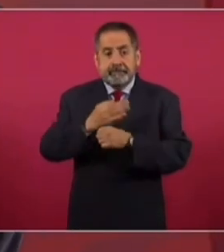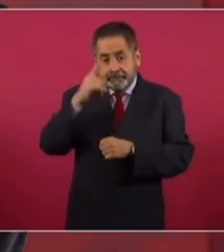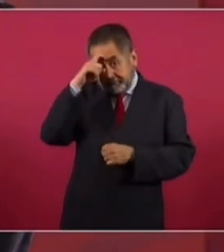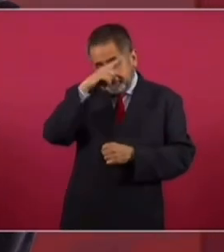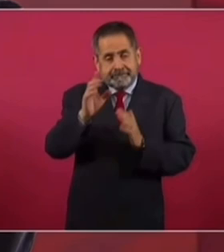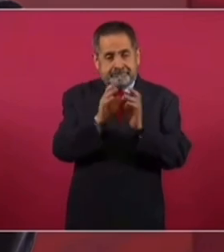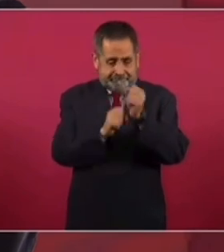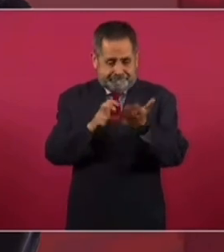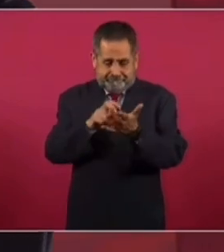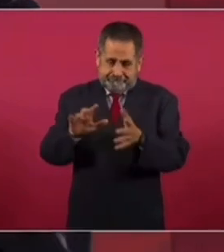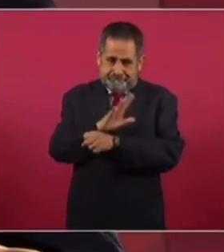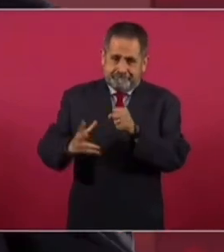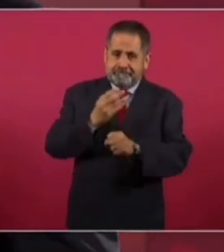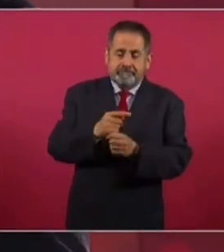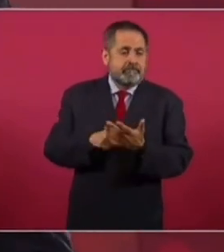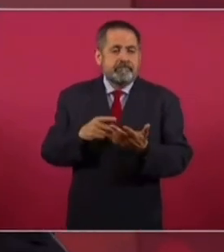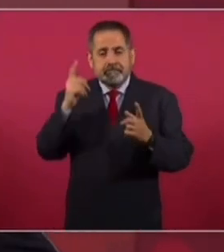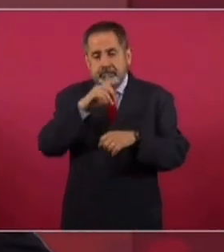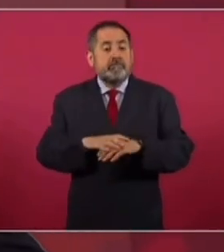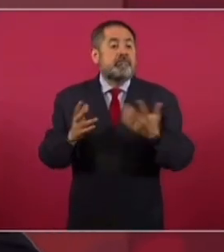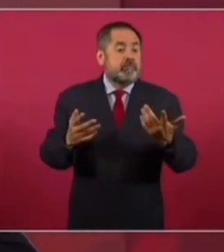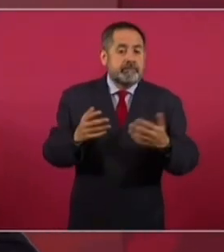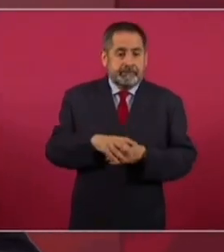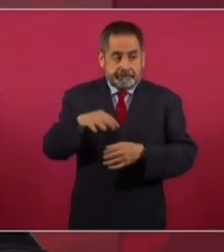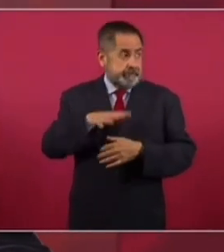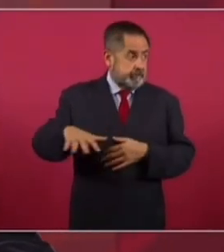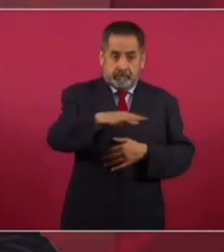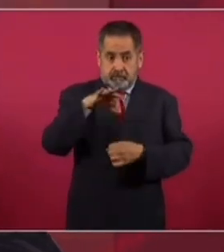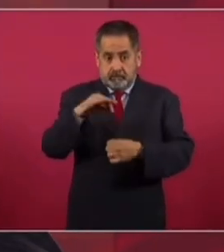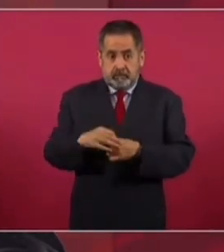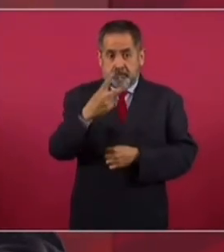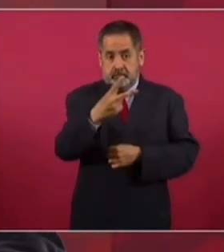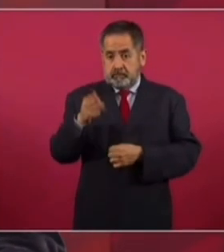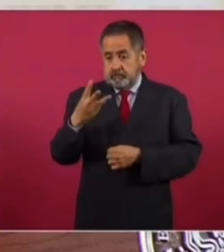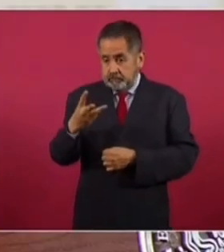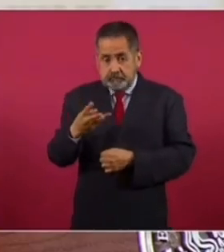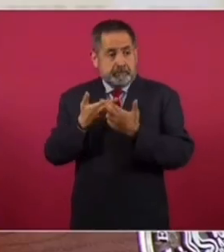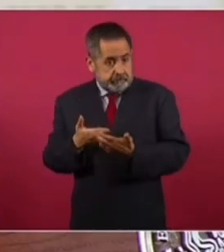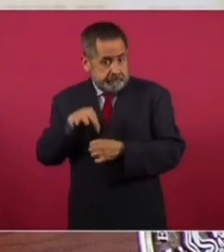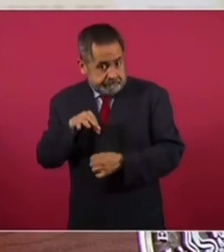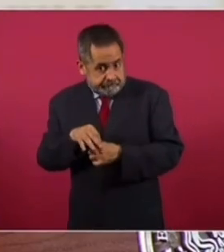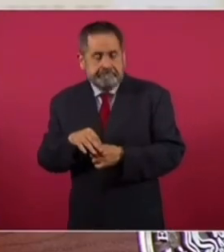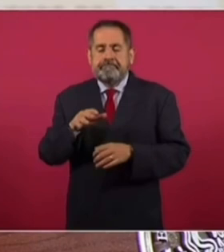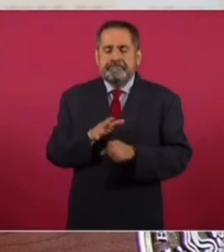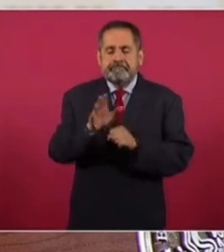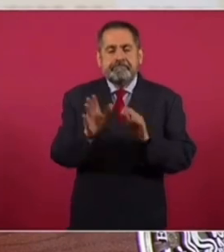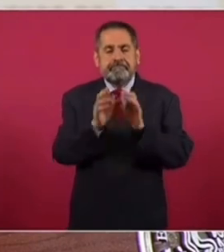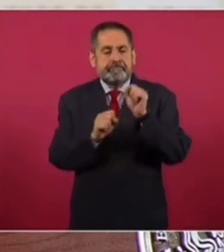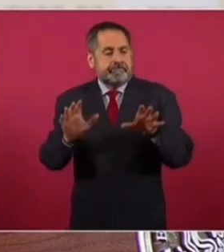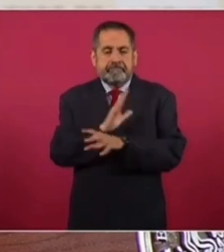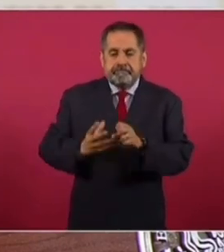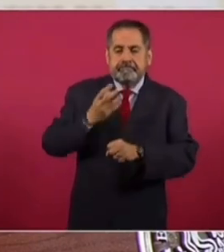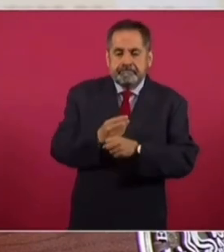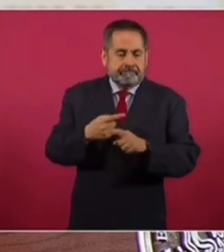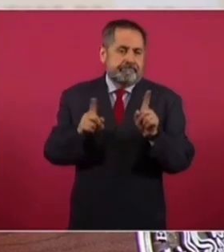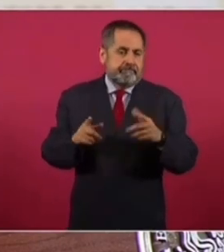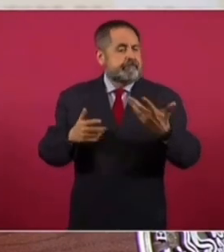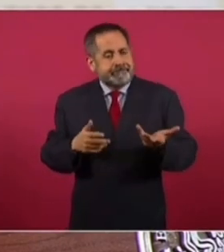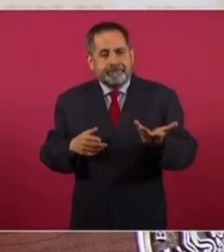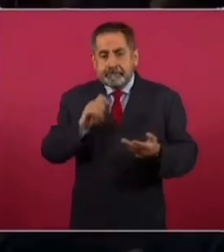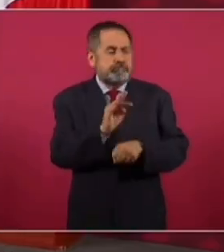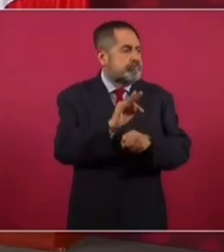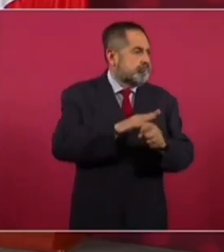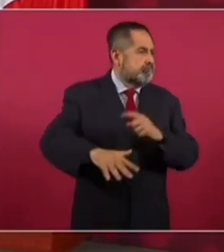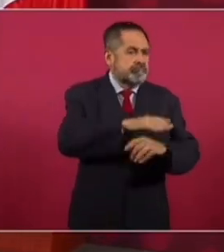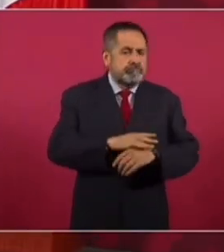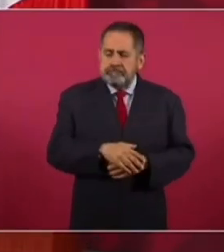difícil hacer una reforma constitucional porque se requieren 2/3 partes de los votos para hacer una reforma constitucional. También una reforma constitucional que se